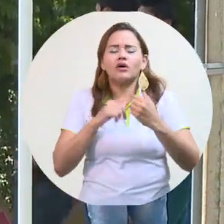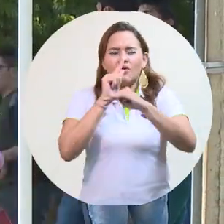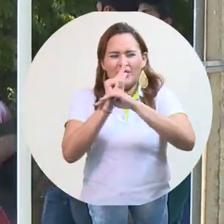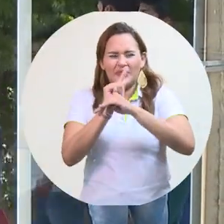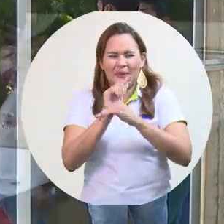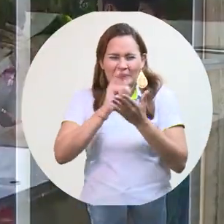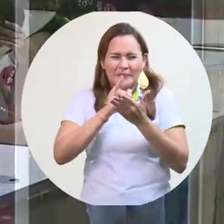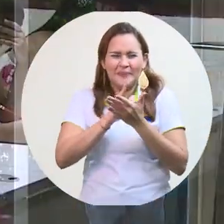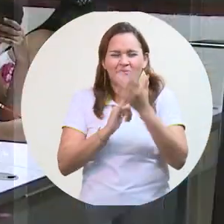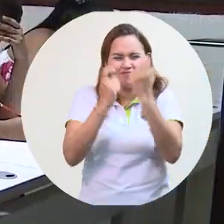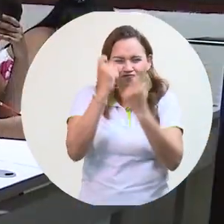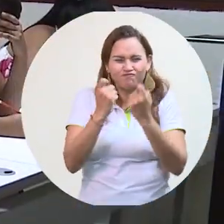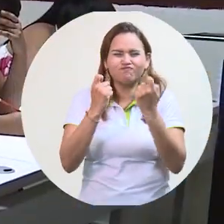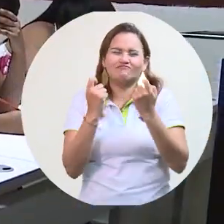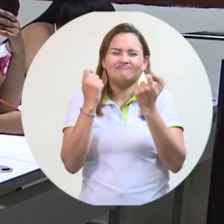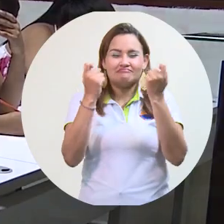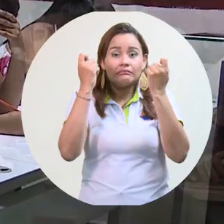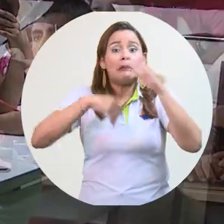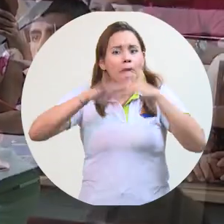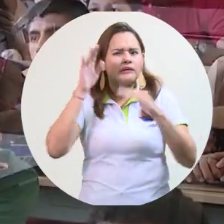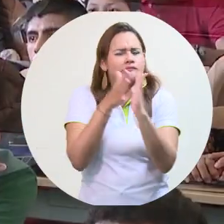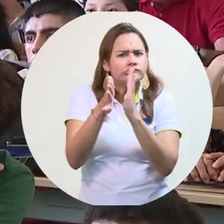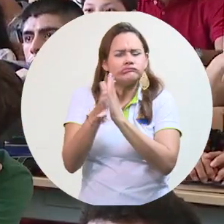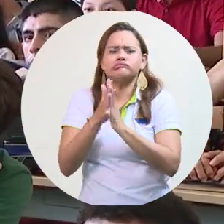Consejo Nacional de Acreditación que ha logrado niveles de calidad